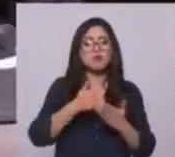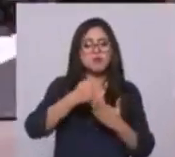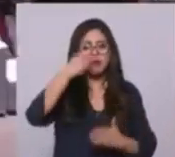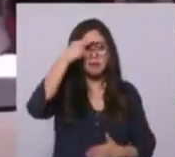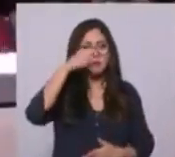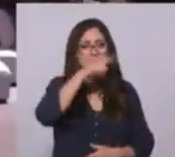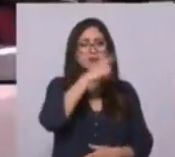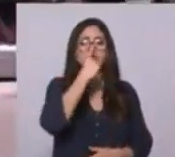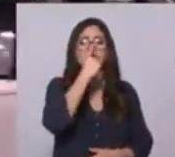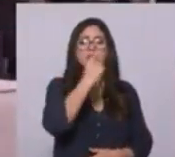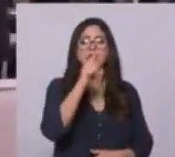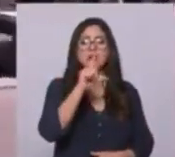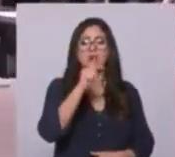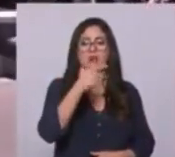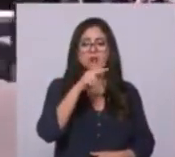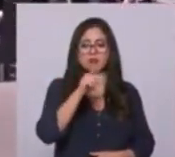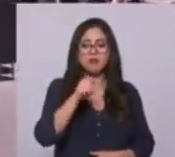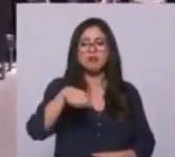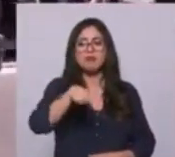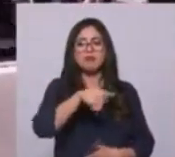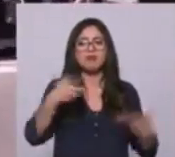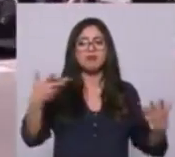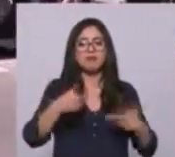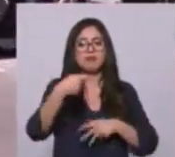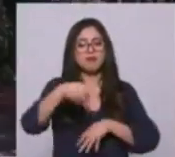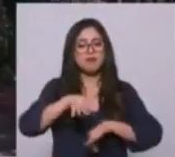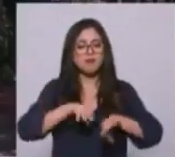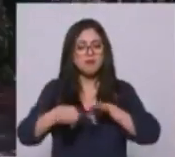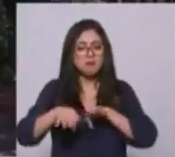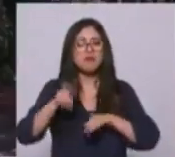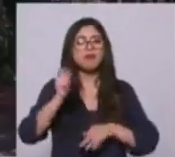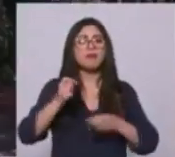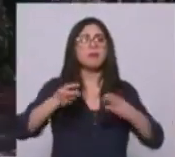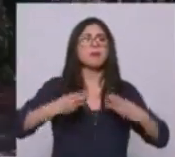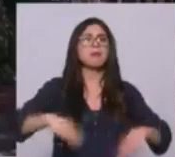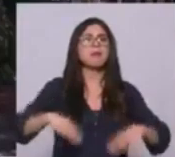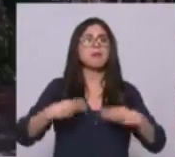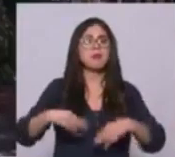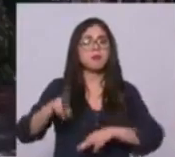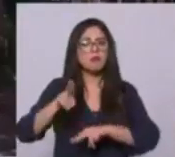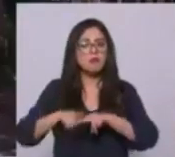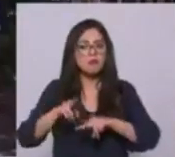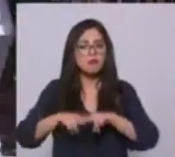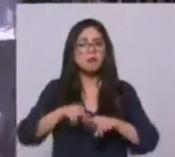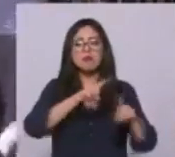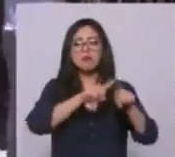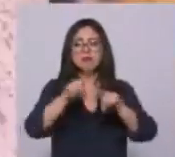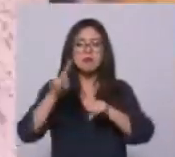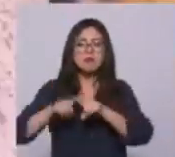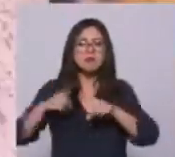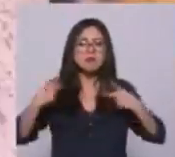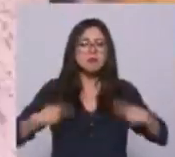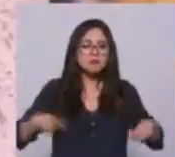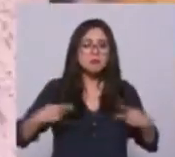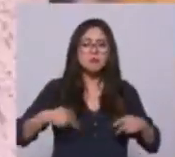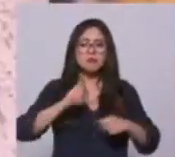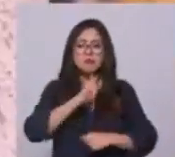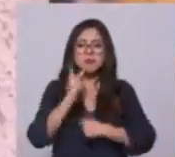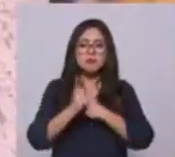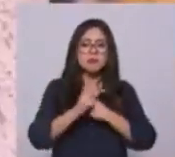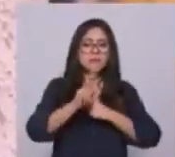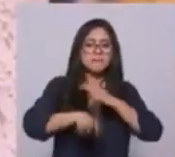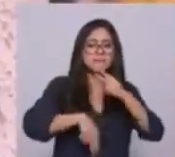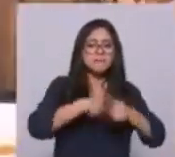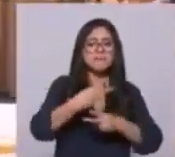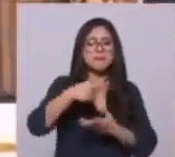La Lagunilla es parte del desarrollo de este oficio, con su mercado de muebles, donde personas de cualquier parte del país asisten a